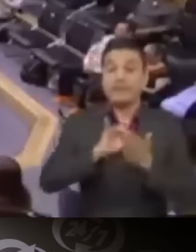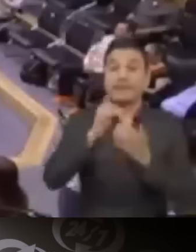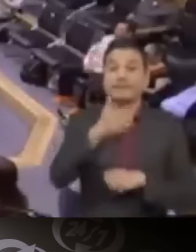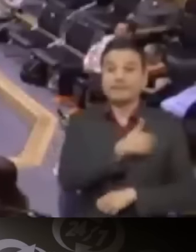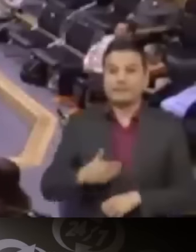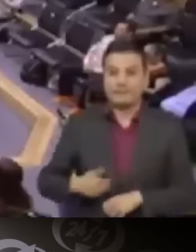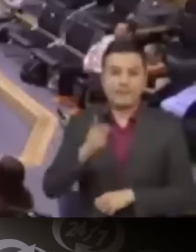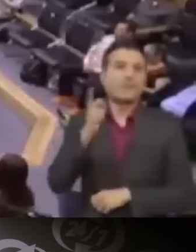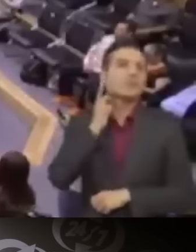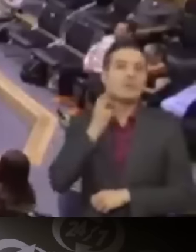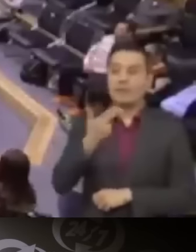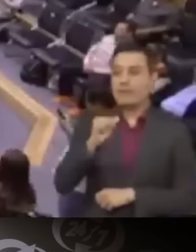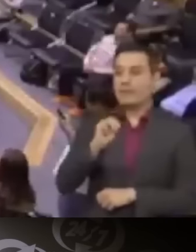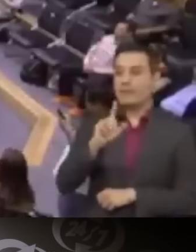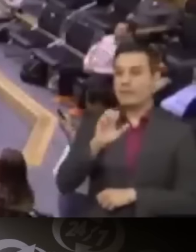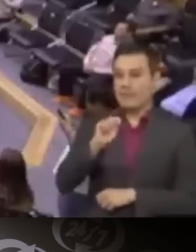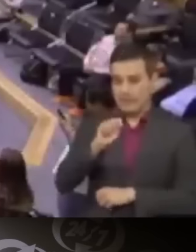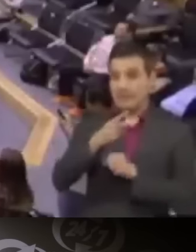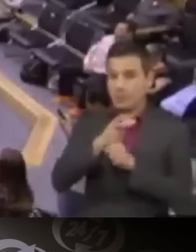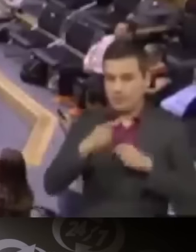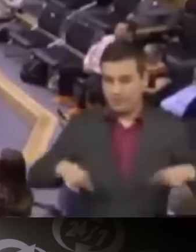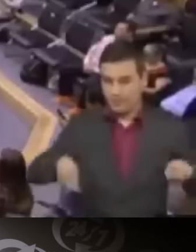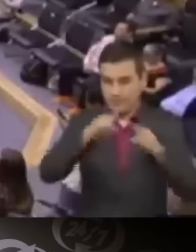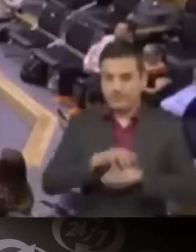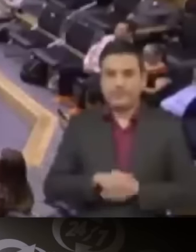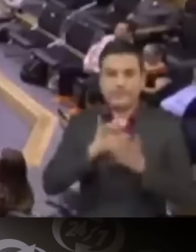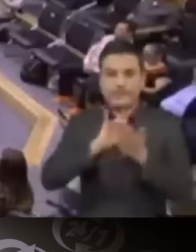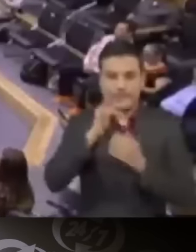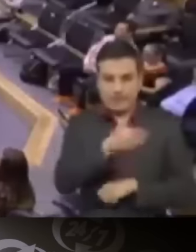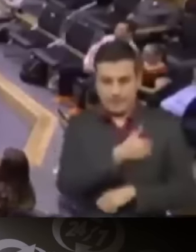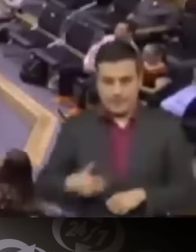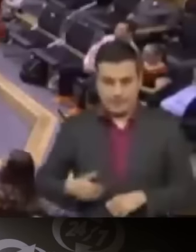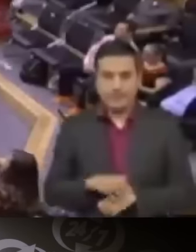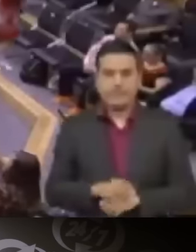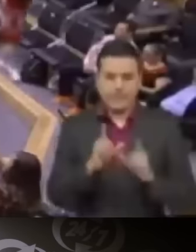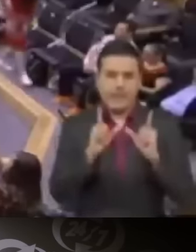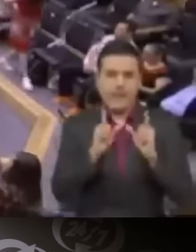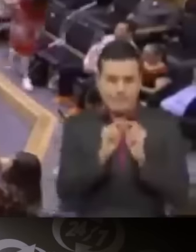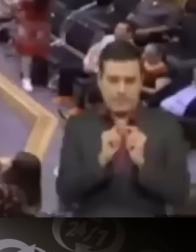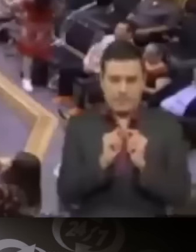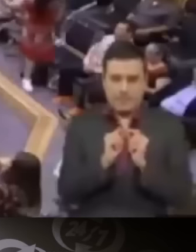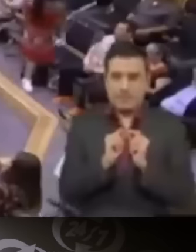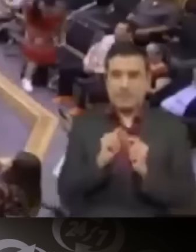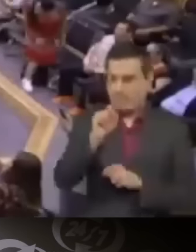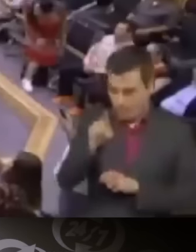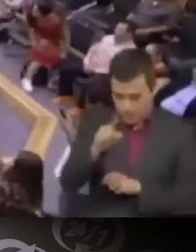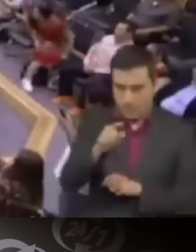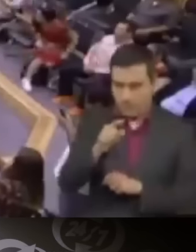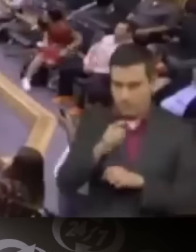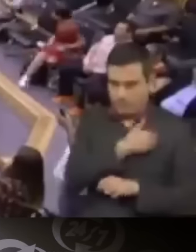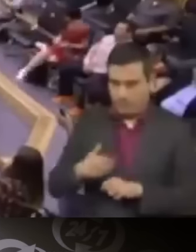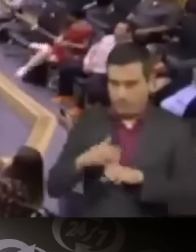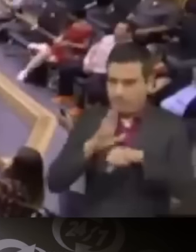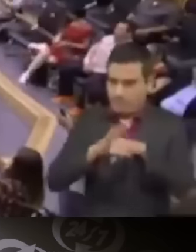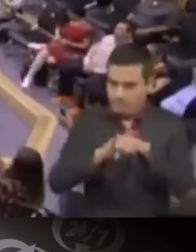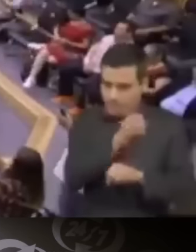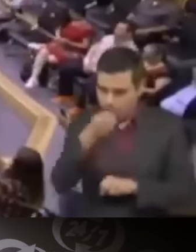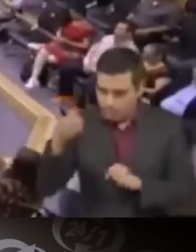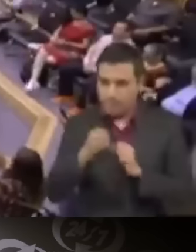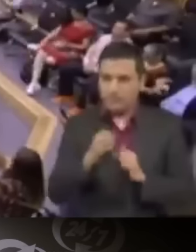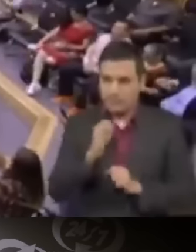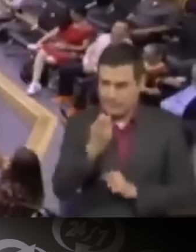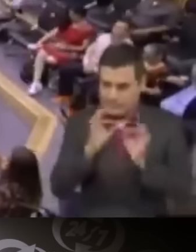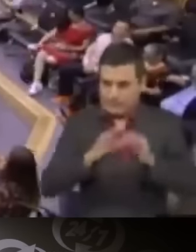El diputado Hamlet García Almaguer, en segunda ronda. Gracias, presidenta. Solo para respaldar su llamado al orden, me parece